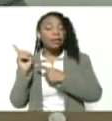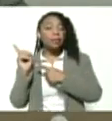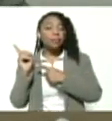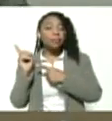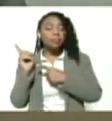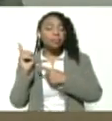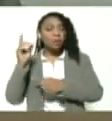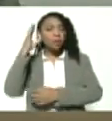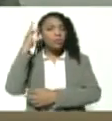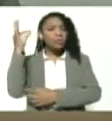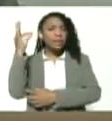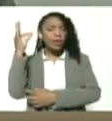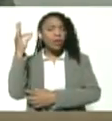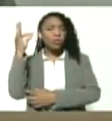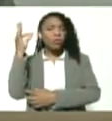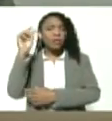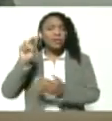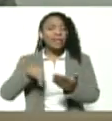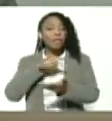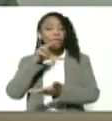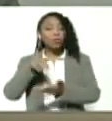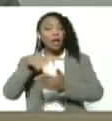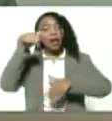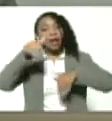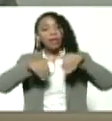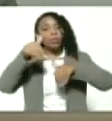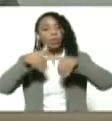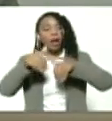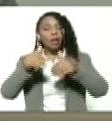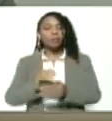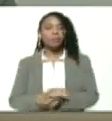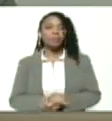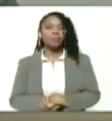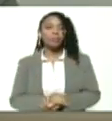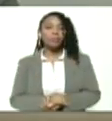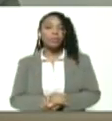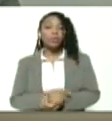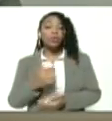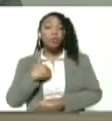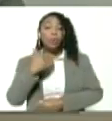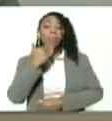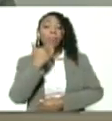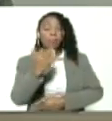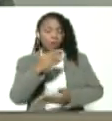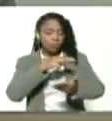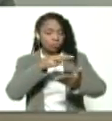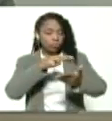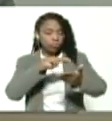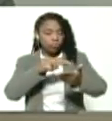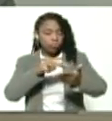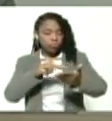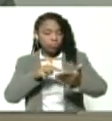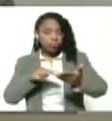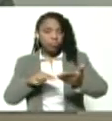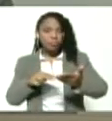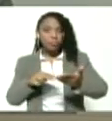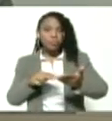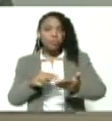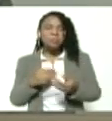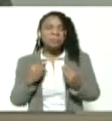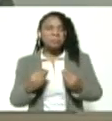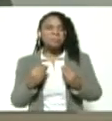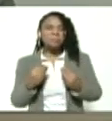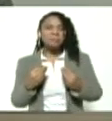este Consejo Nacional Electoral. Voy a permitirme leer para